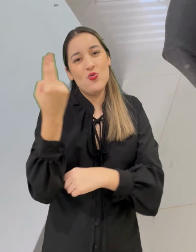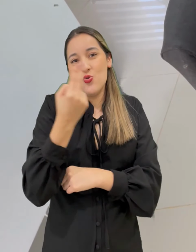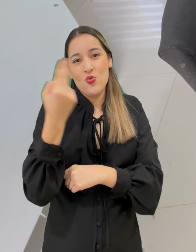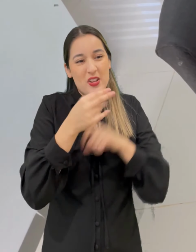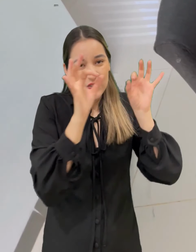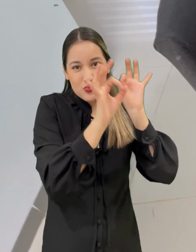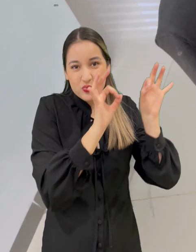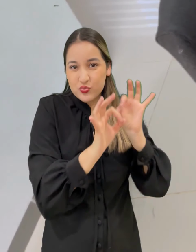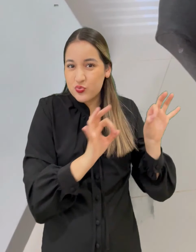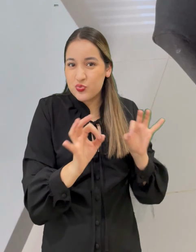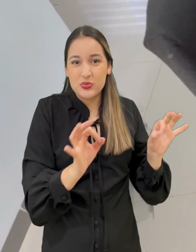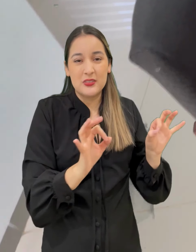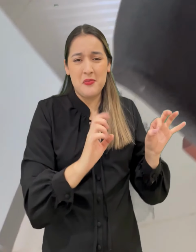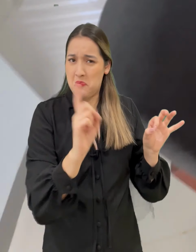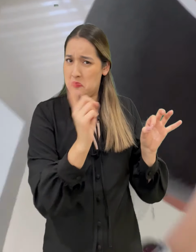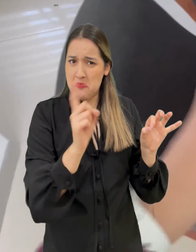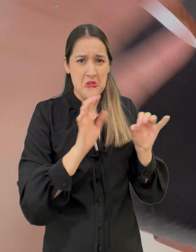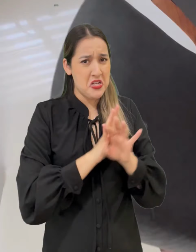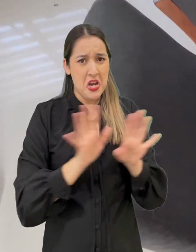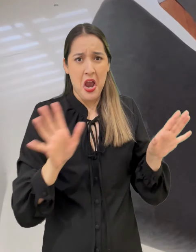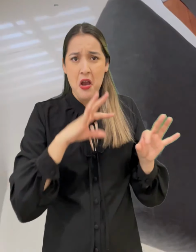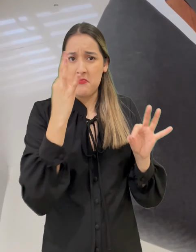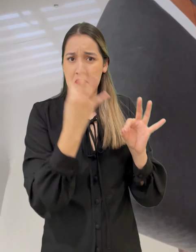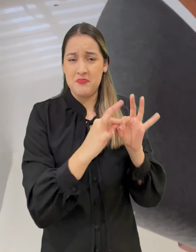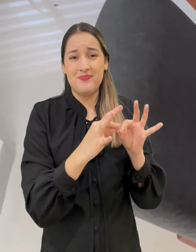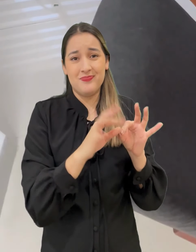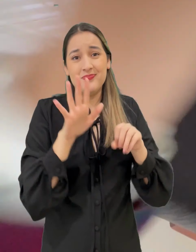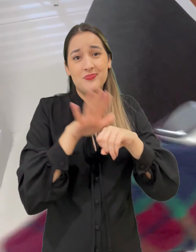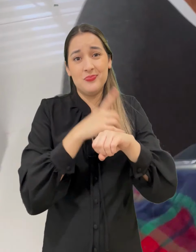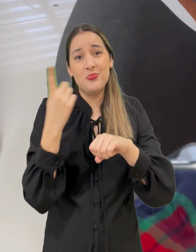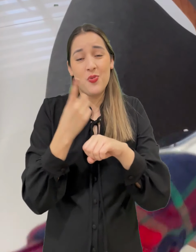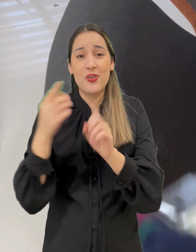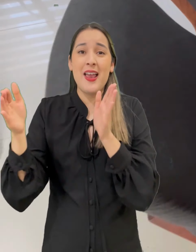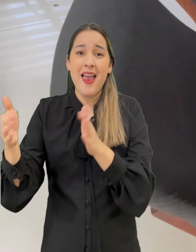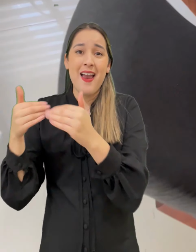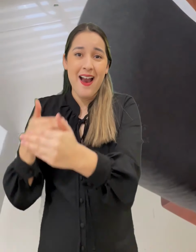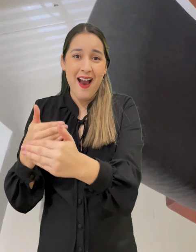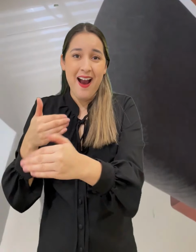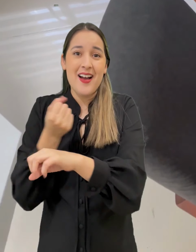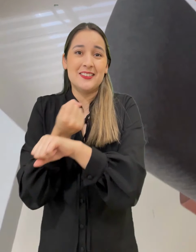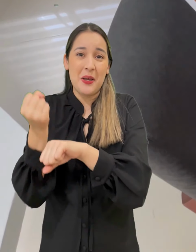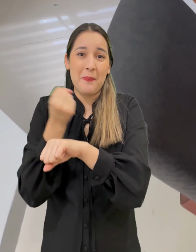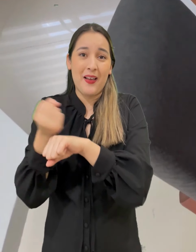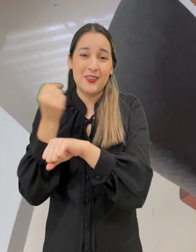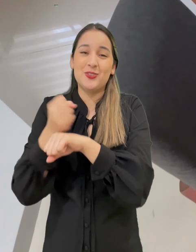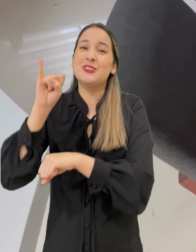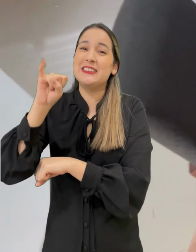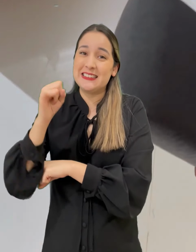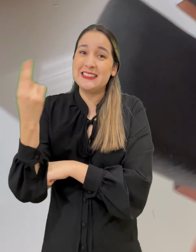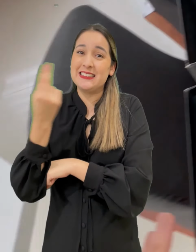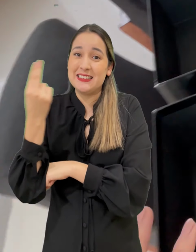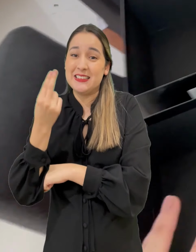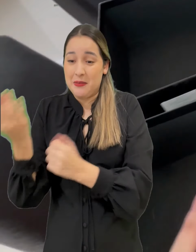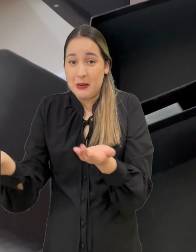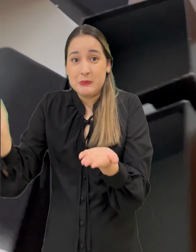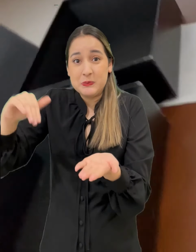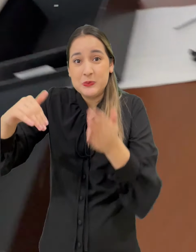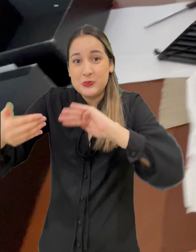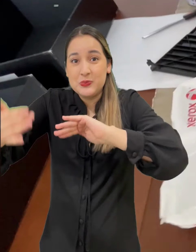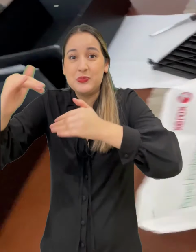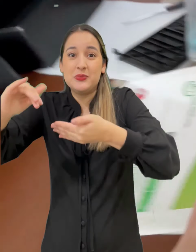y no siento que tengo que forrar las clases zapatos si hubiera tenido que poner las bonitas pero bueno